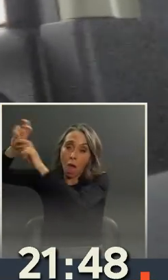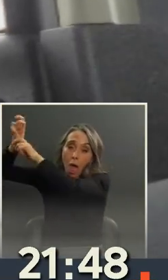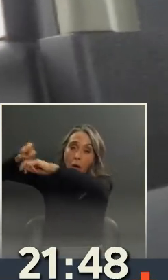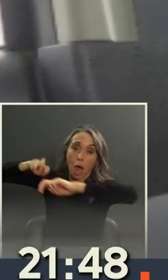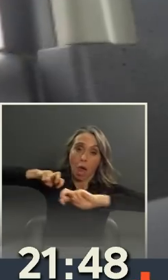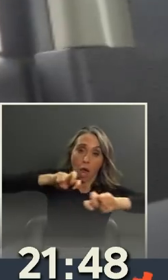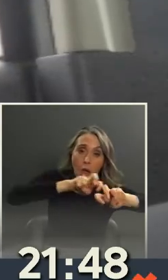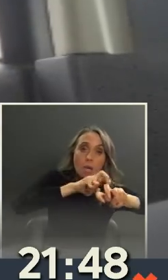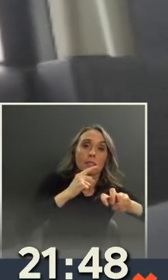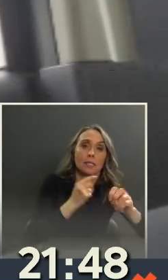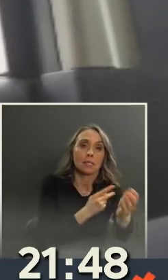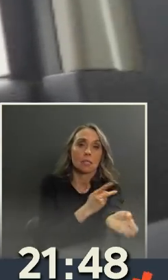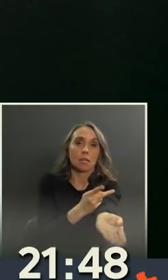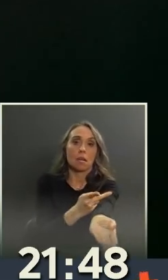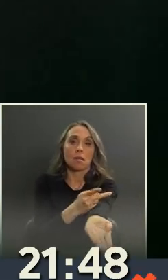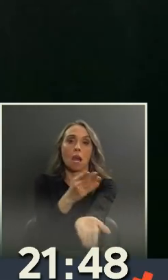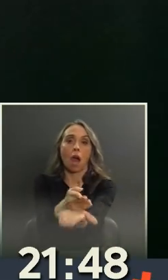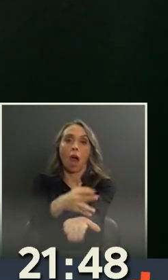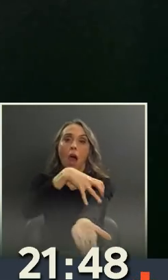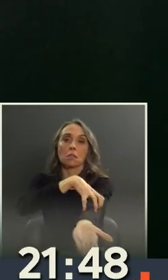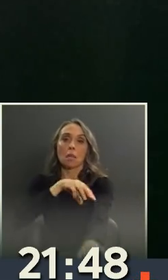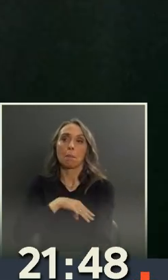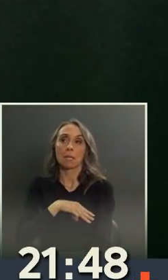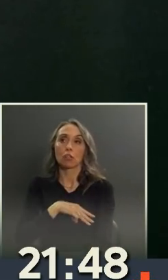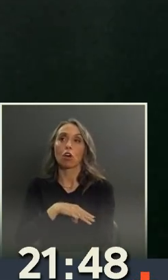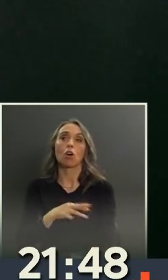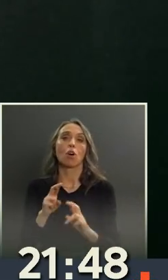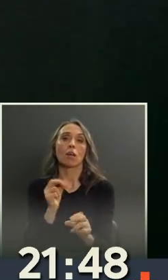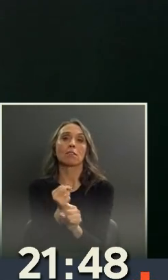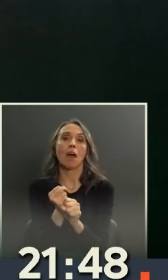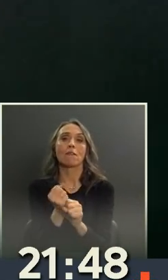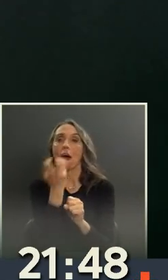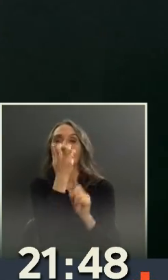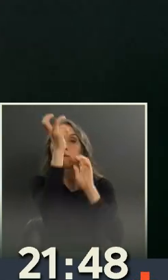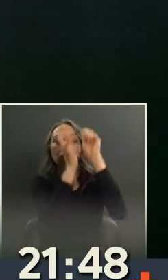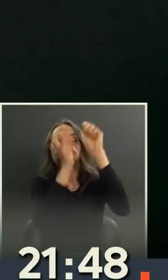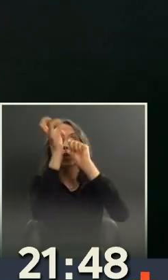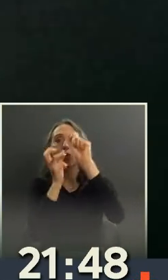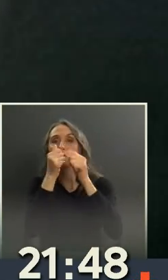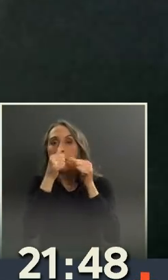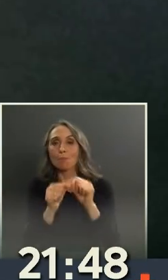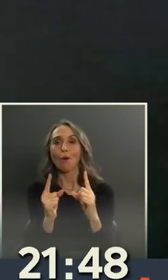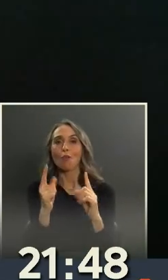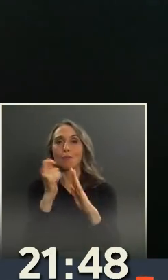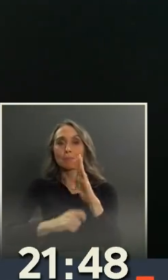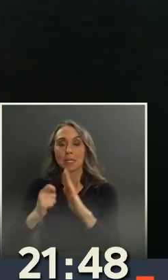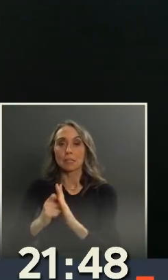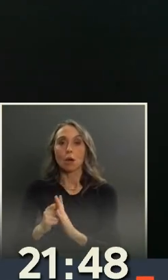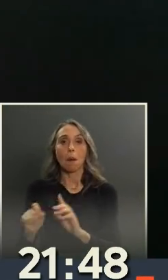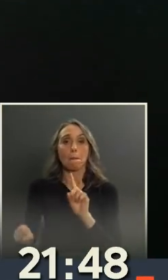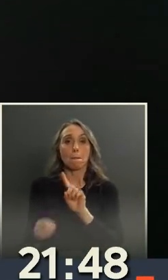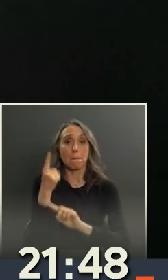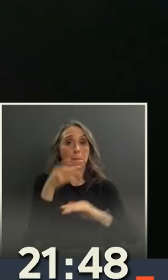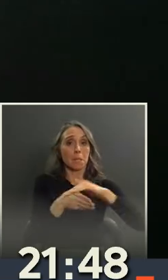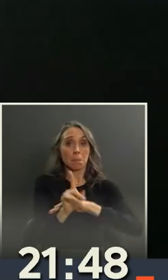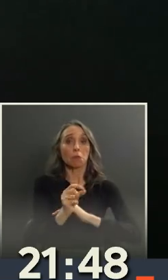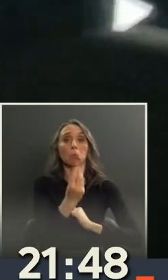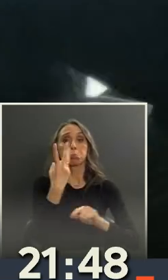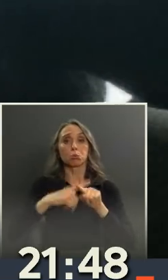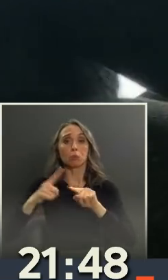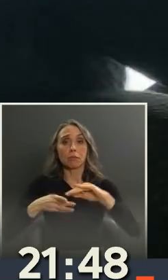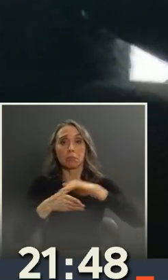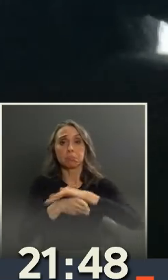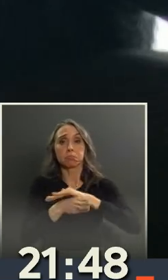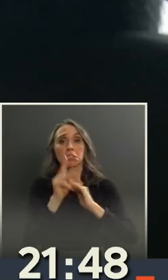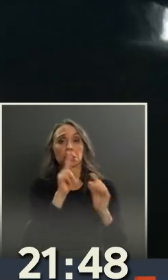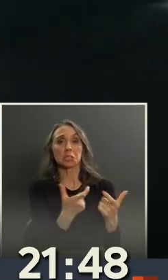final la región metropolitana, donde esperan trabajar como temporeros. No es primera vez que ingresan ilegales en un viaje cuyo primer